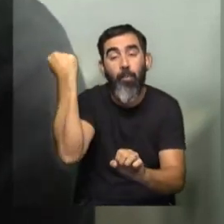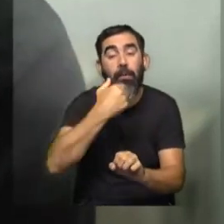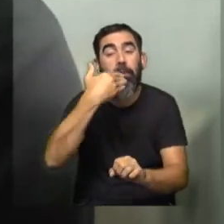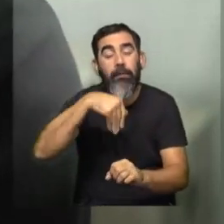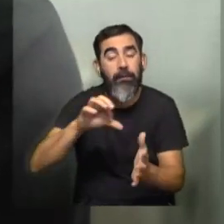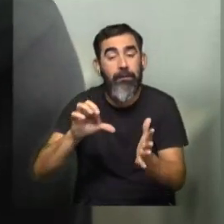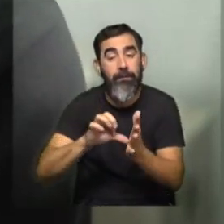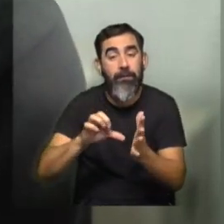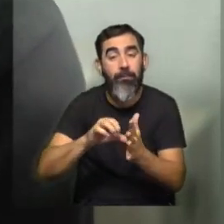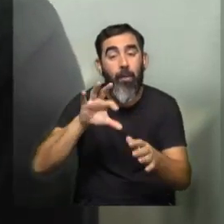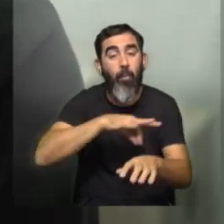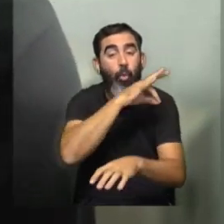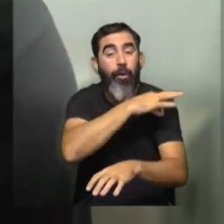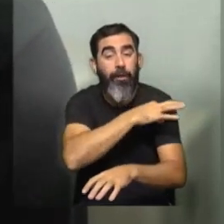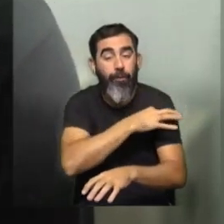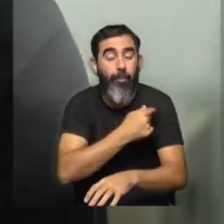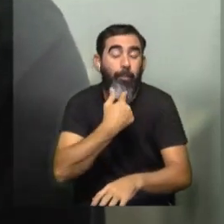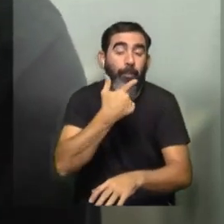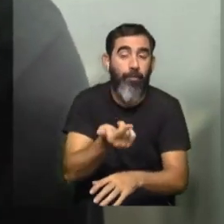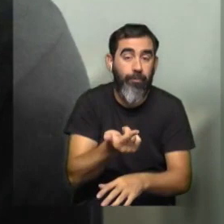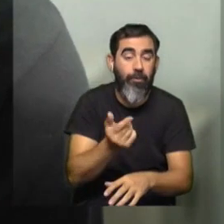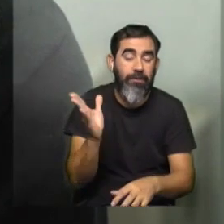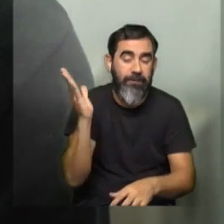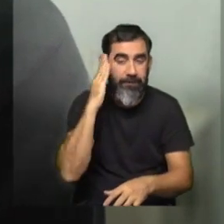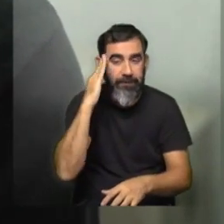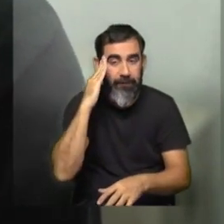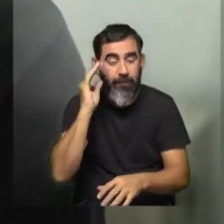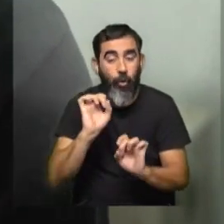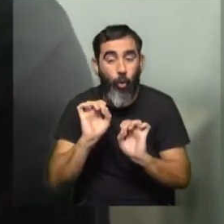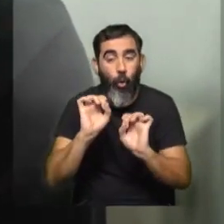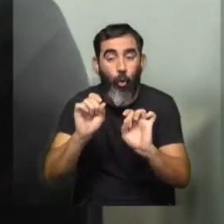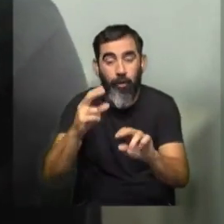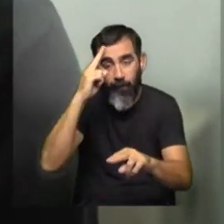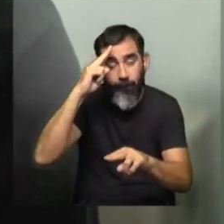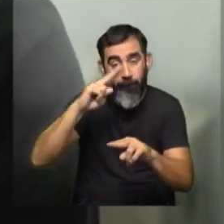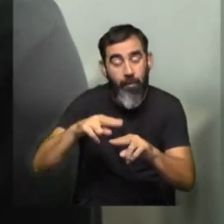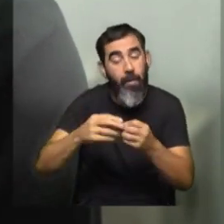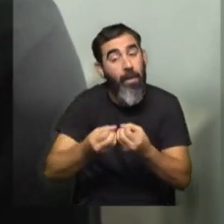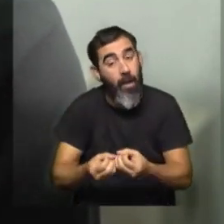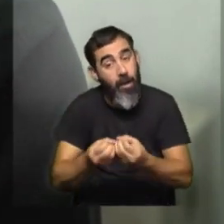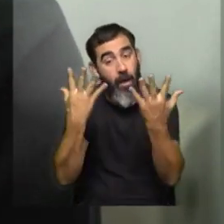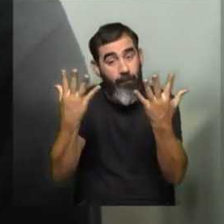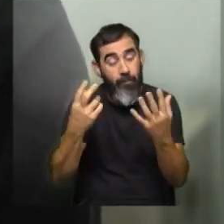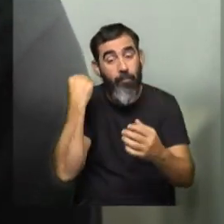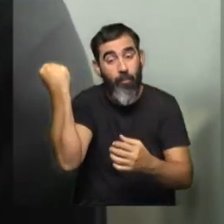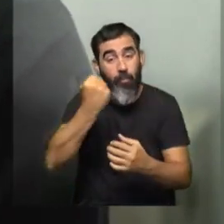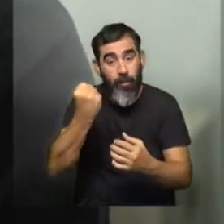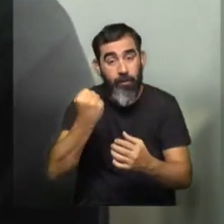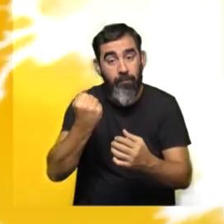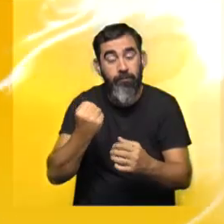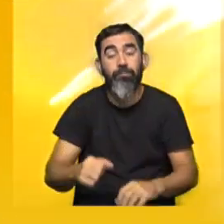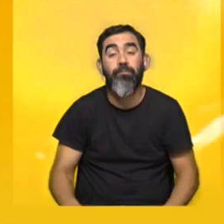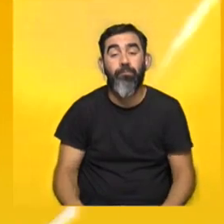los sistemas en mosquitos, que como todos sabemos son vectores de enfermedades muy graves y que se quieren combatir,